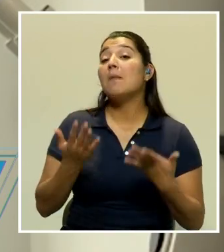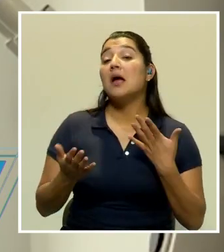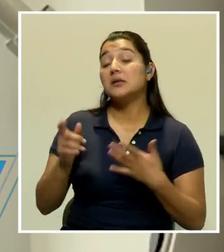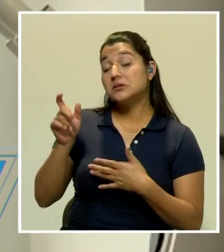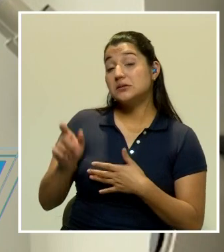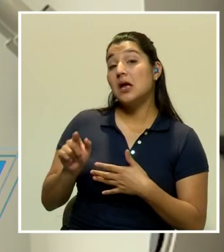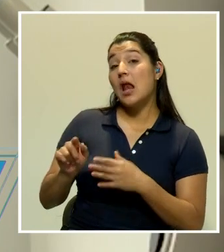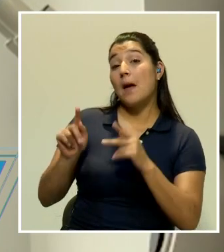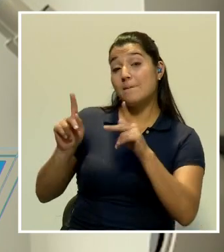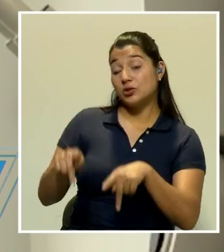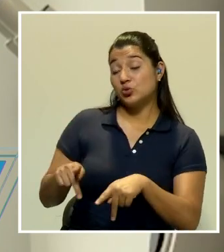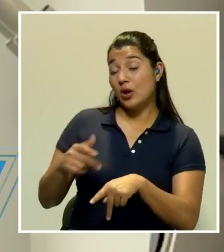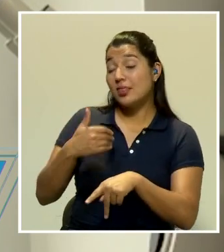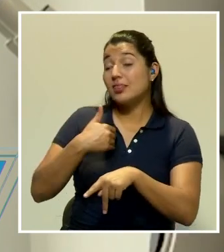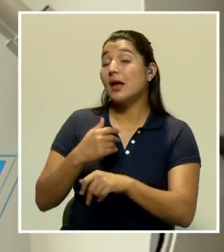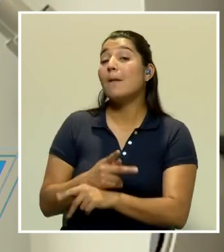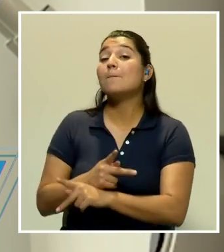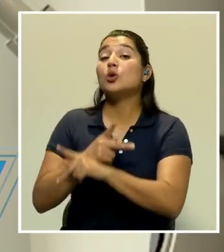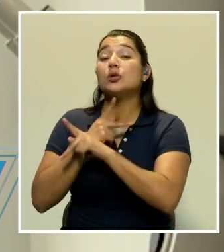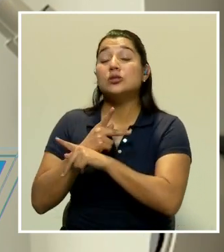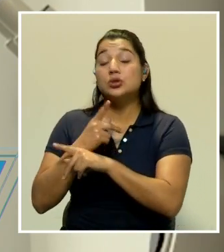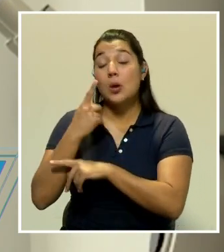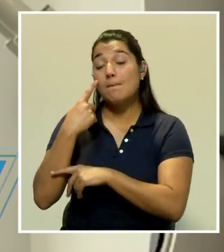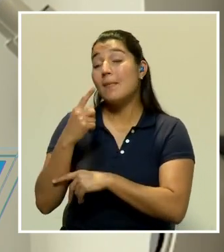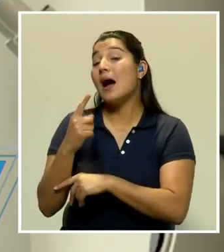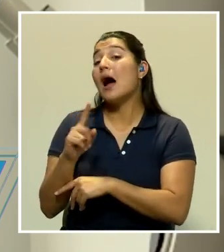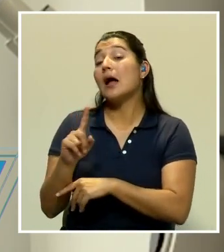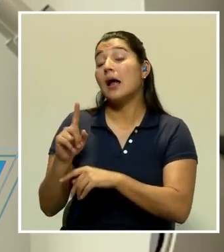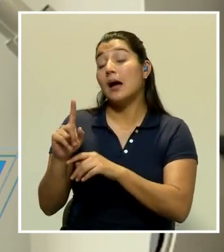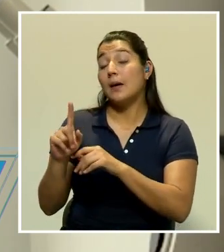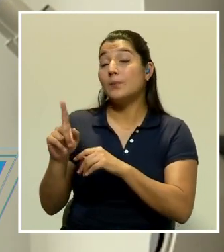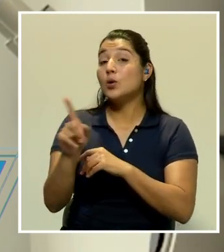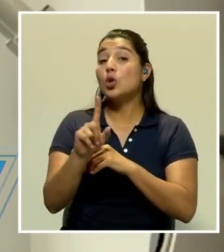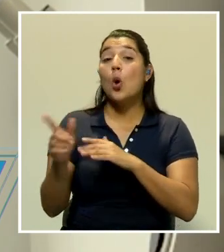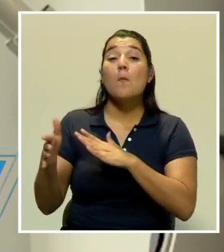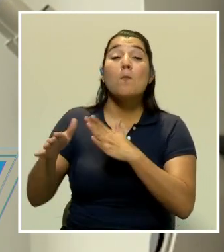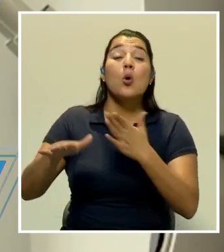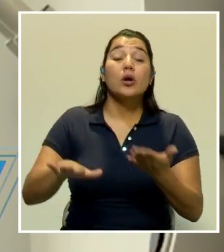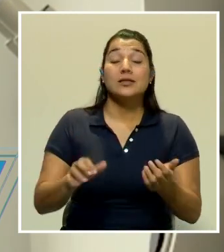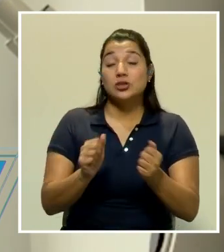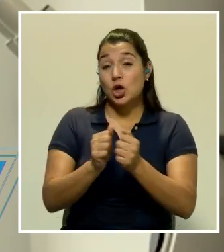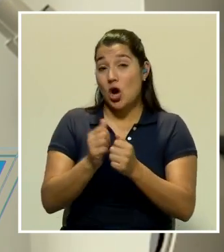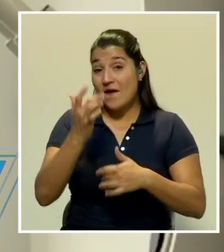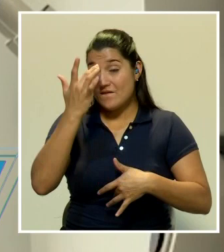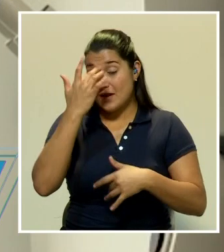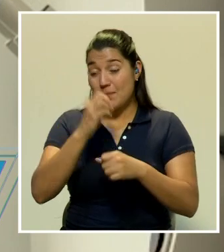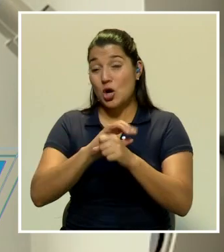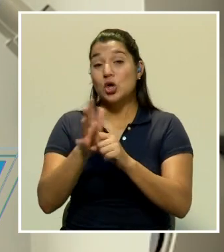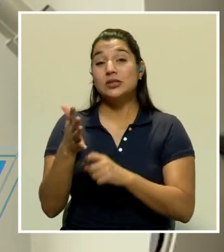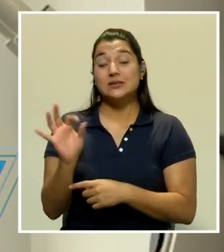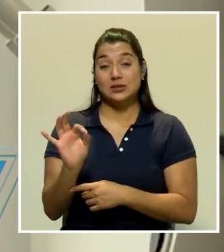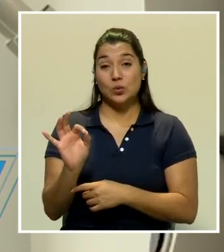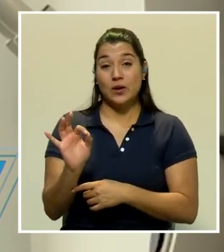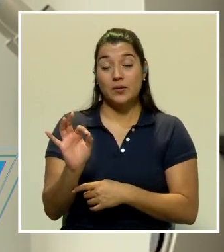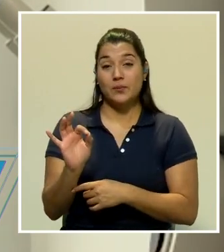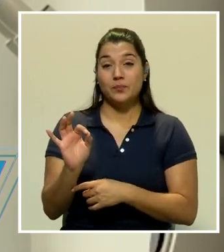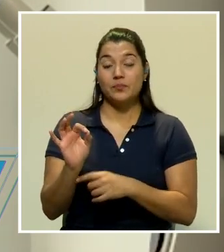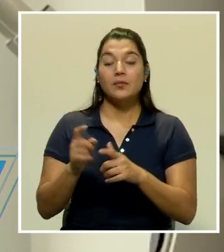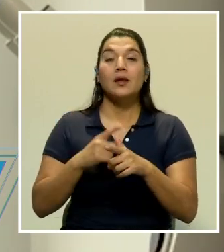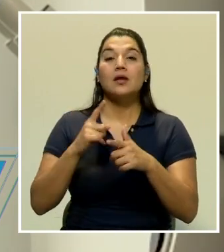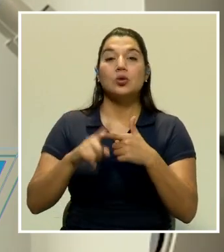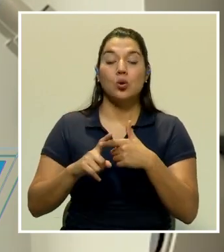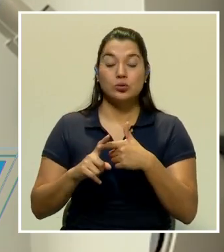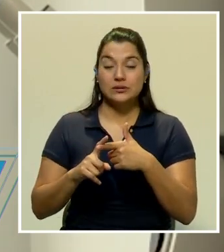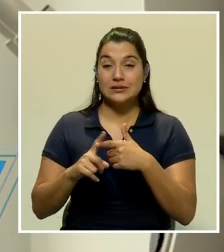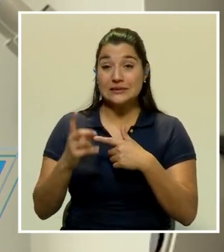sea protegido para no morirse de COVID-19, la gran cuestión es